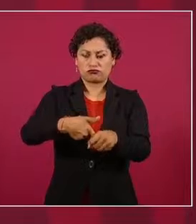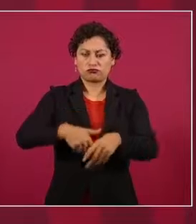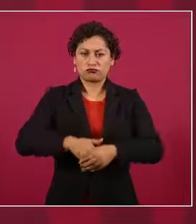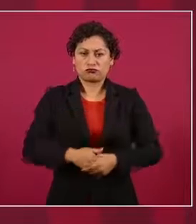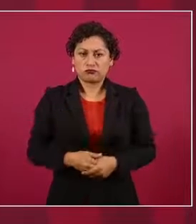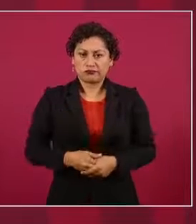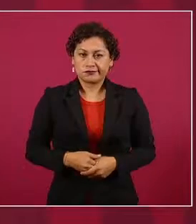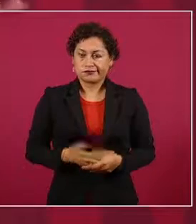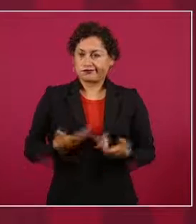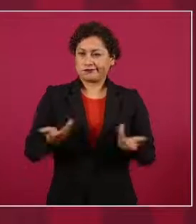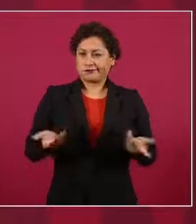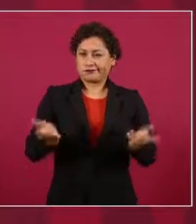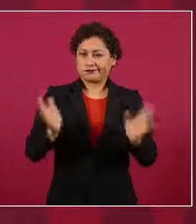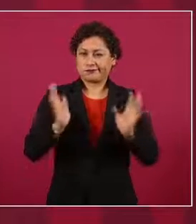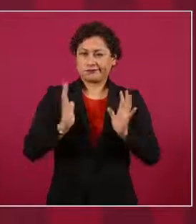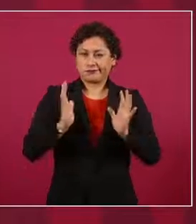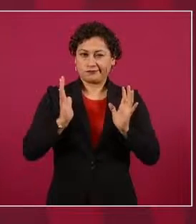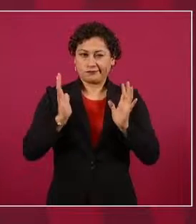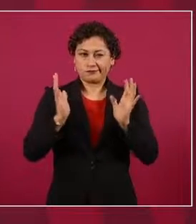Entonces,